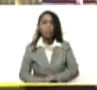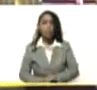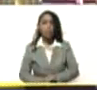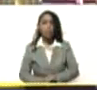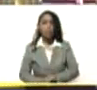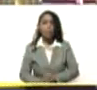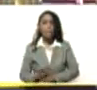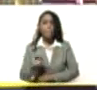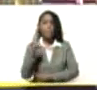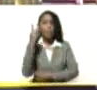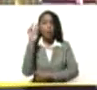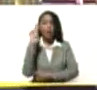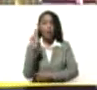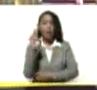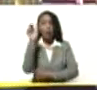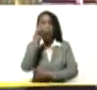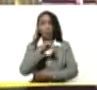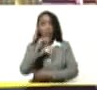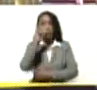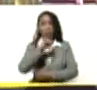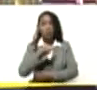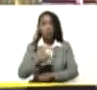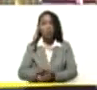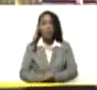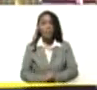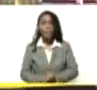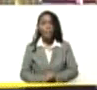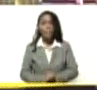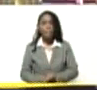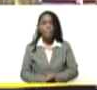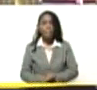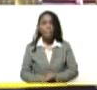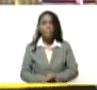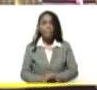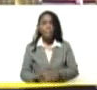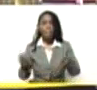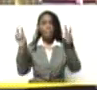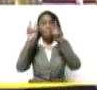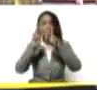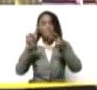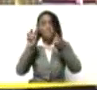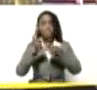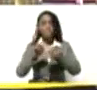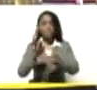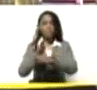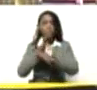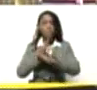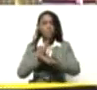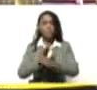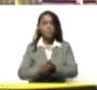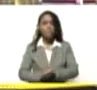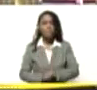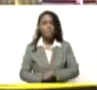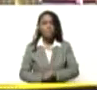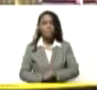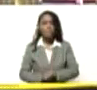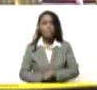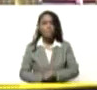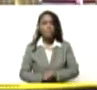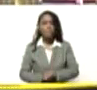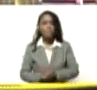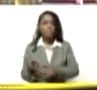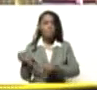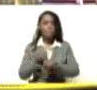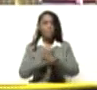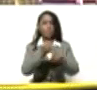La primera R, la resistencia a la embestida, al bloqueo, a las